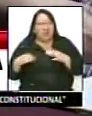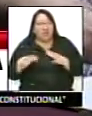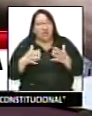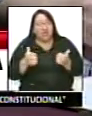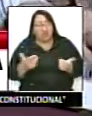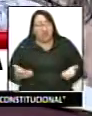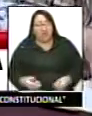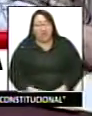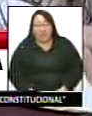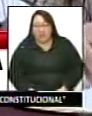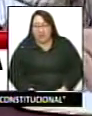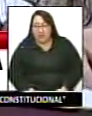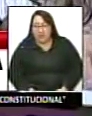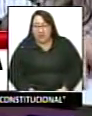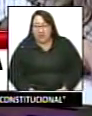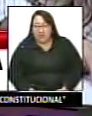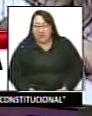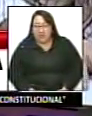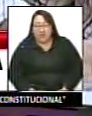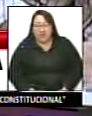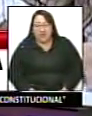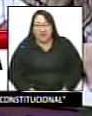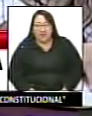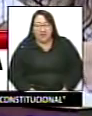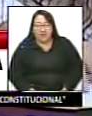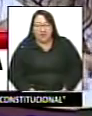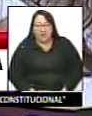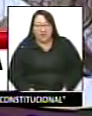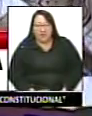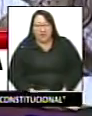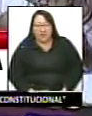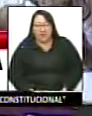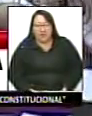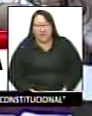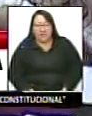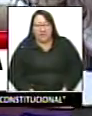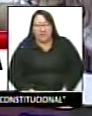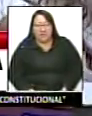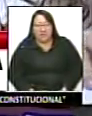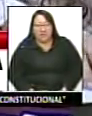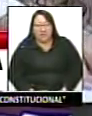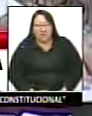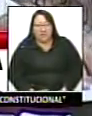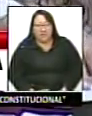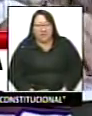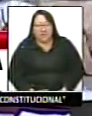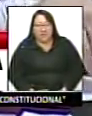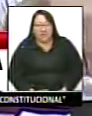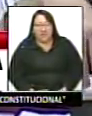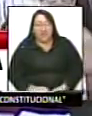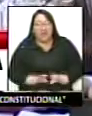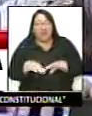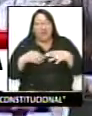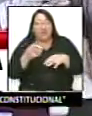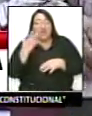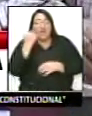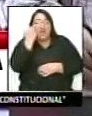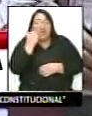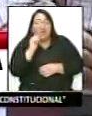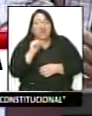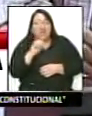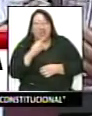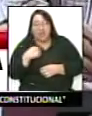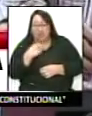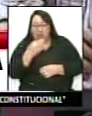buenas, ¿no? Creo que eso es importante. Este es el hemiciclo que era el antiguo Senado, que yo en